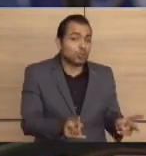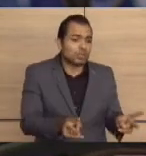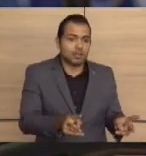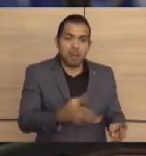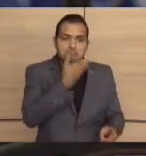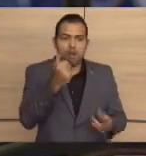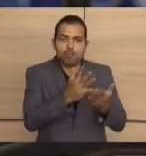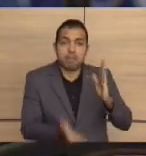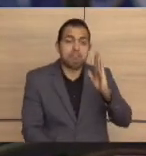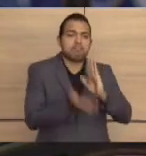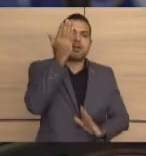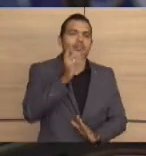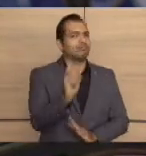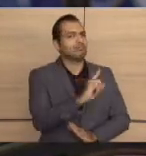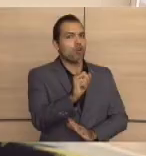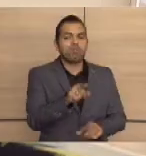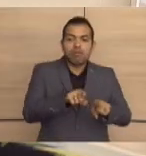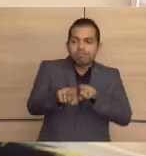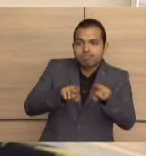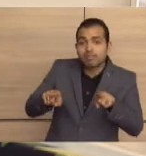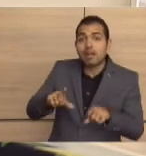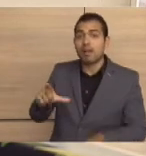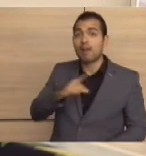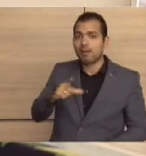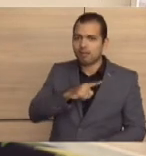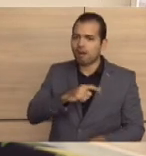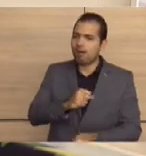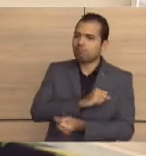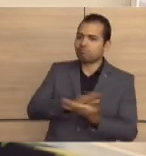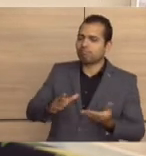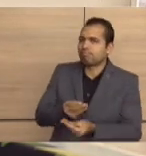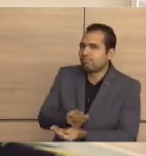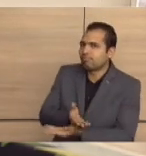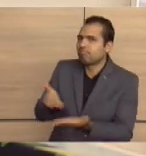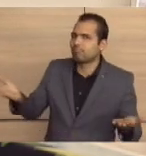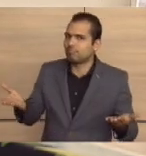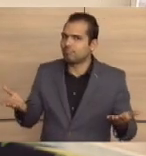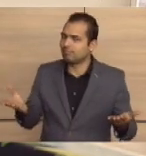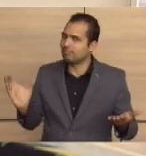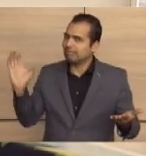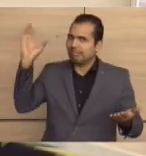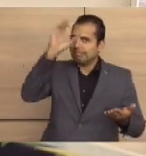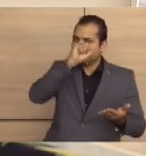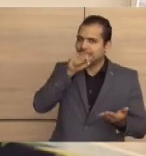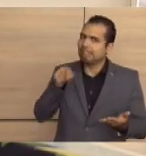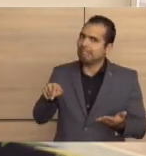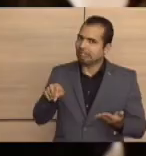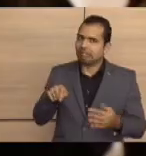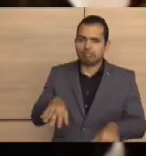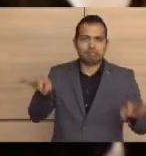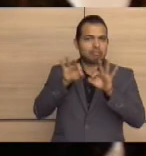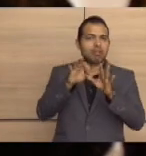para líderes. Y me parece que eso va a empezar a sembrar una semilla importante para